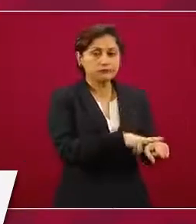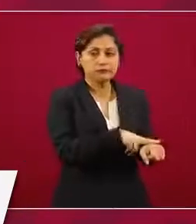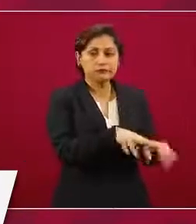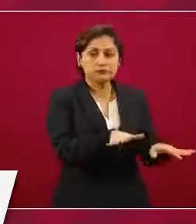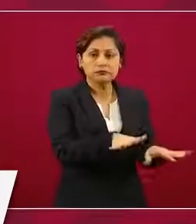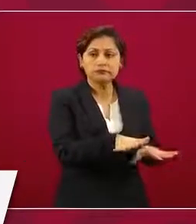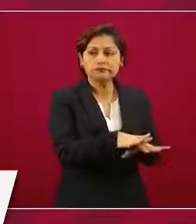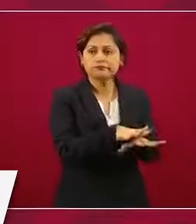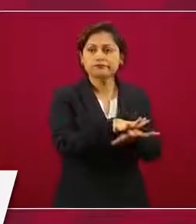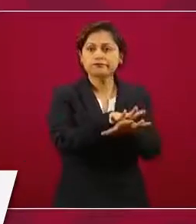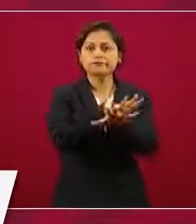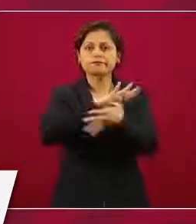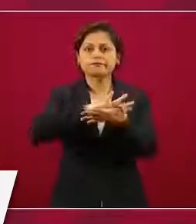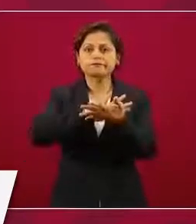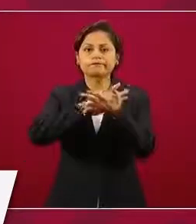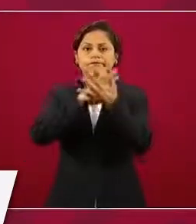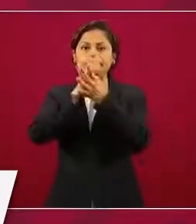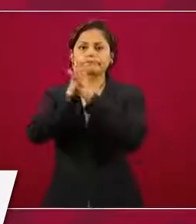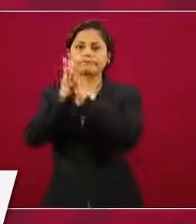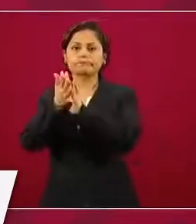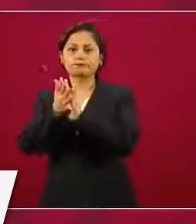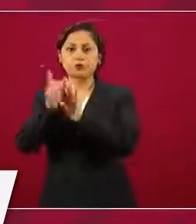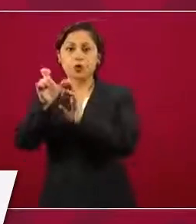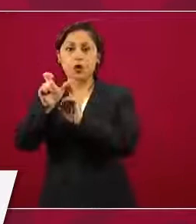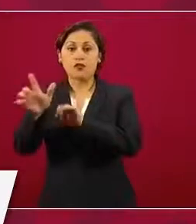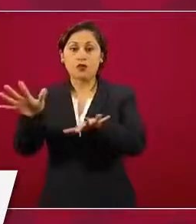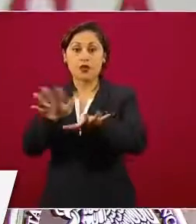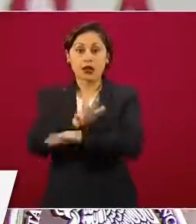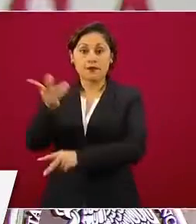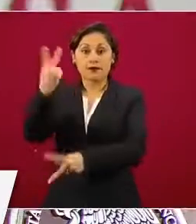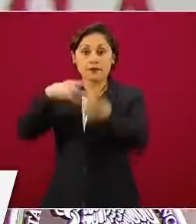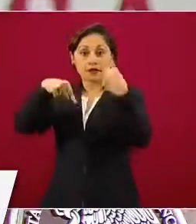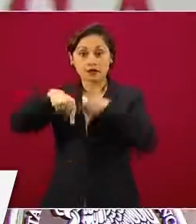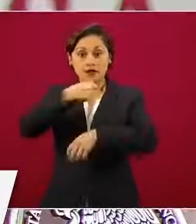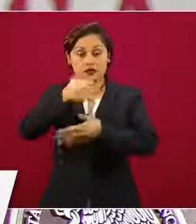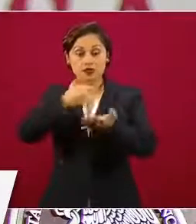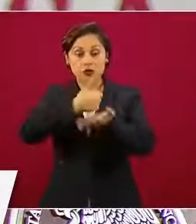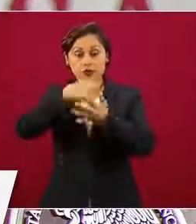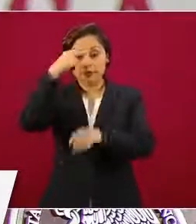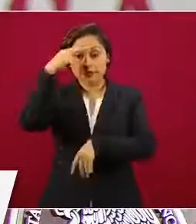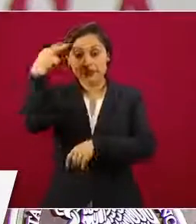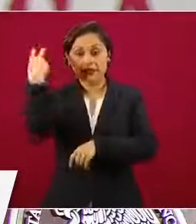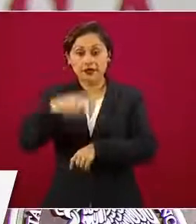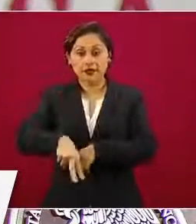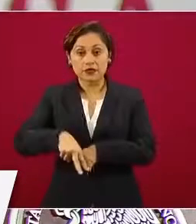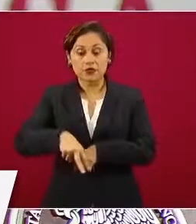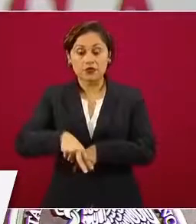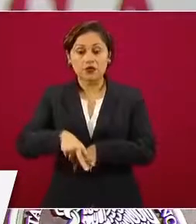llegan acá a la Ciudad de México, así era antes,